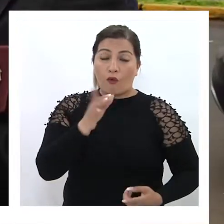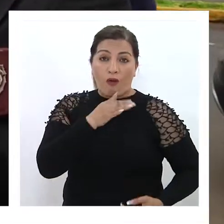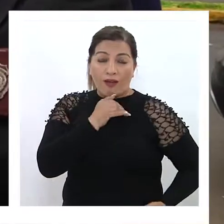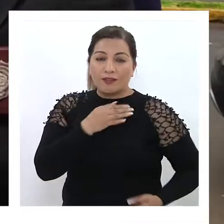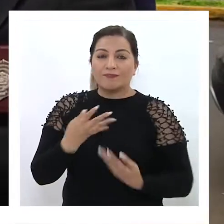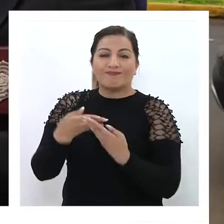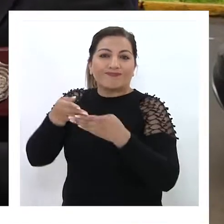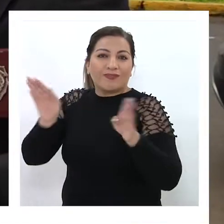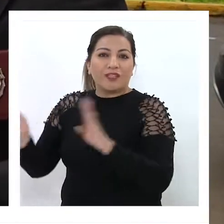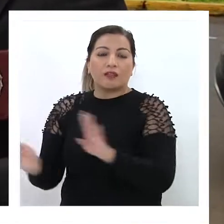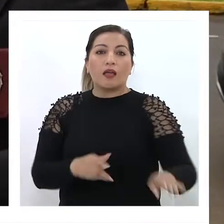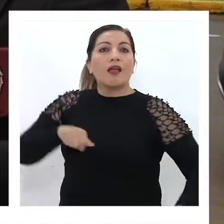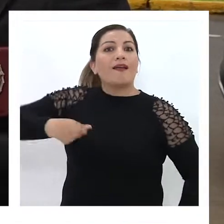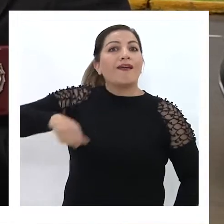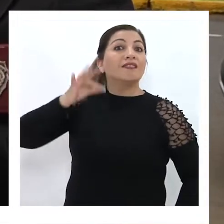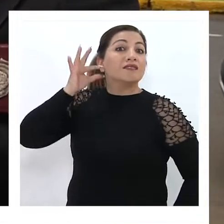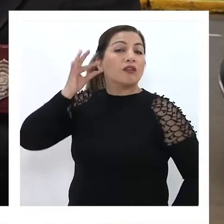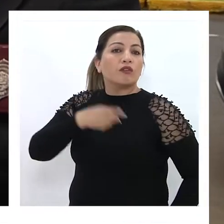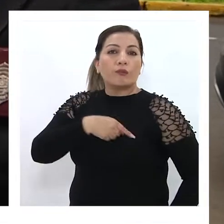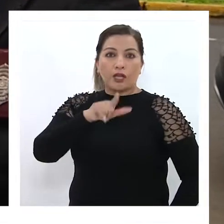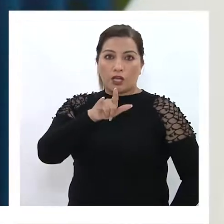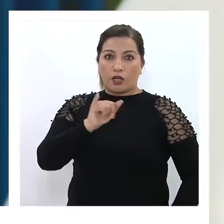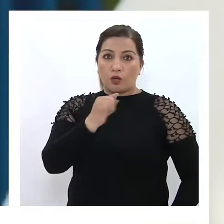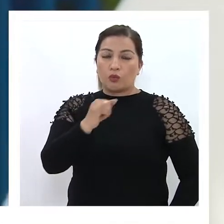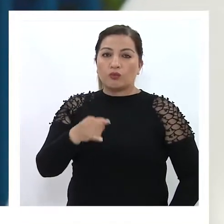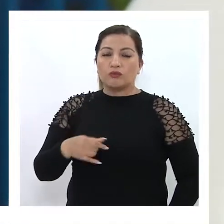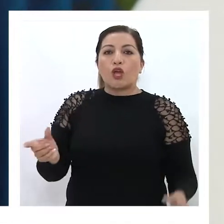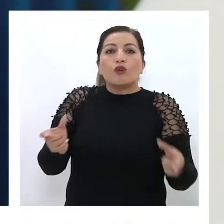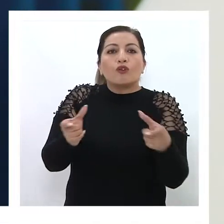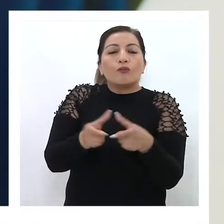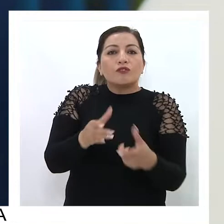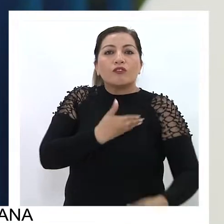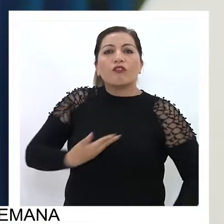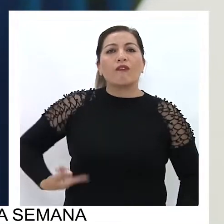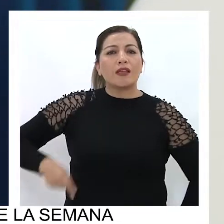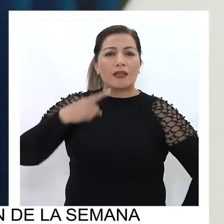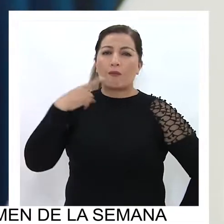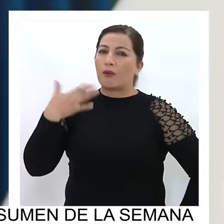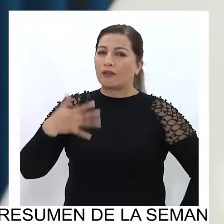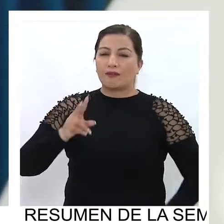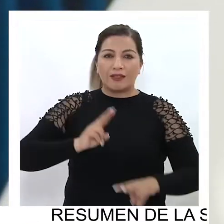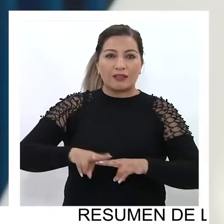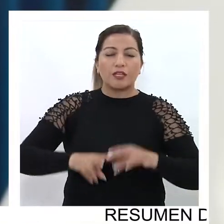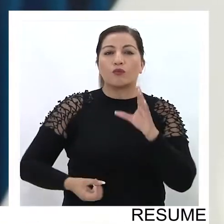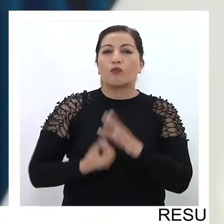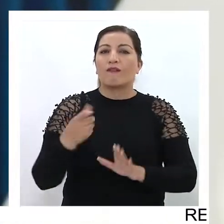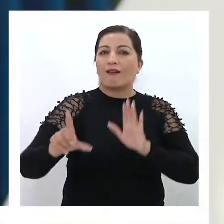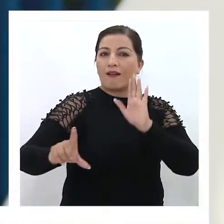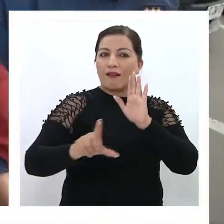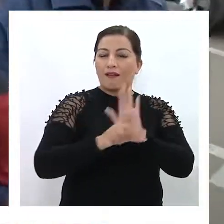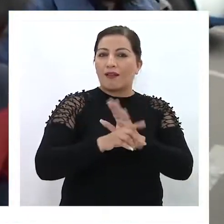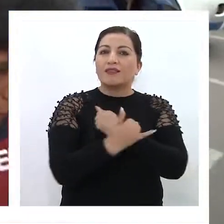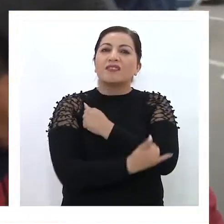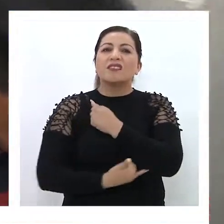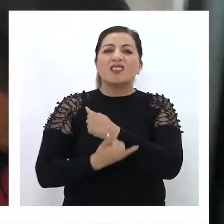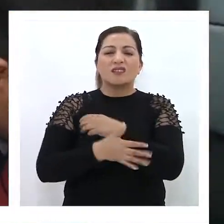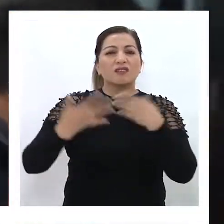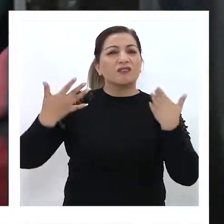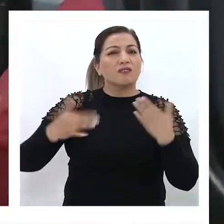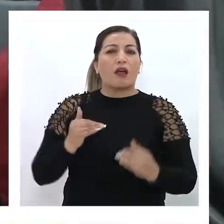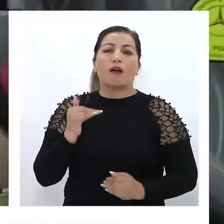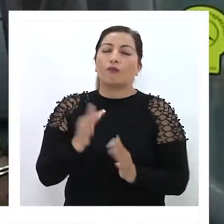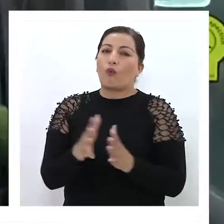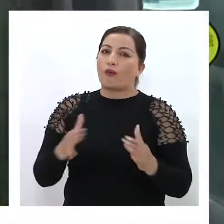Para la senadora Luce Benzperger, integrante de la Comisión de Gobierno, es importante implementar la nueva ley migratoria que ya lleva